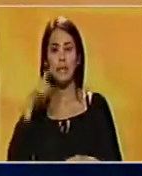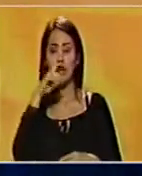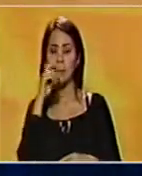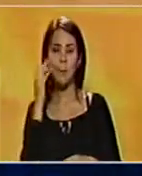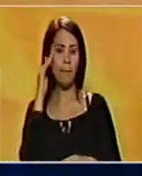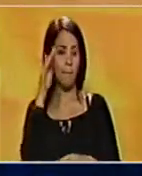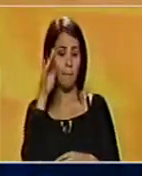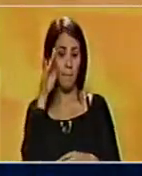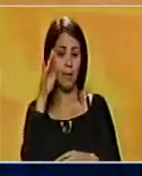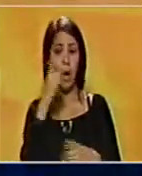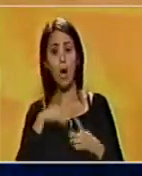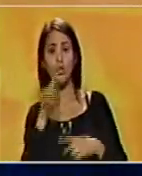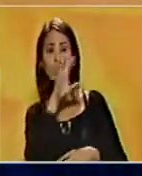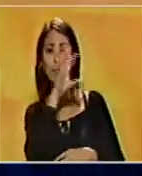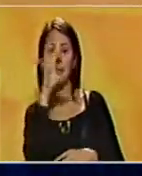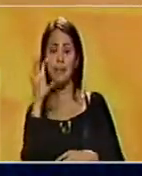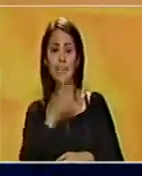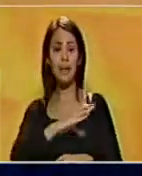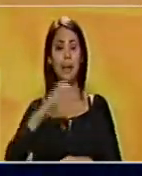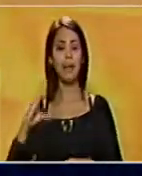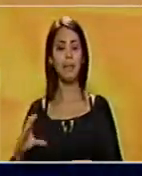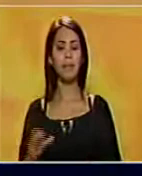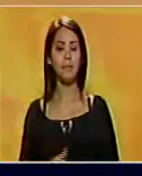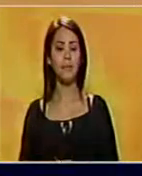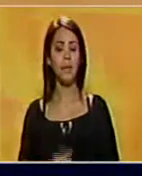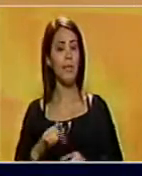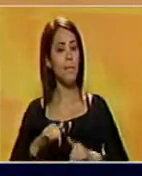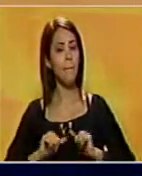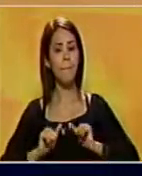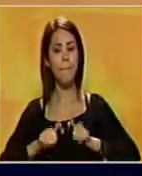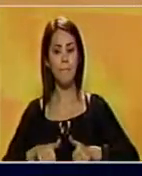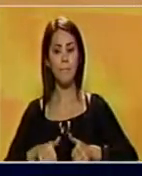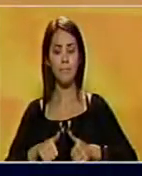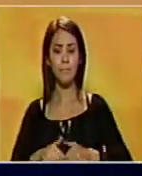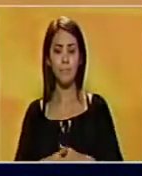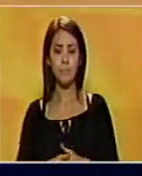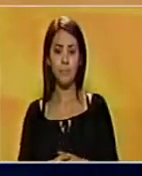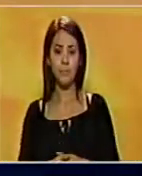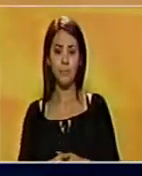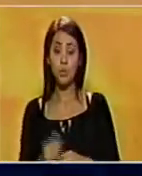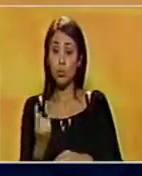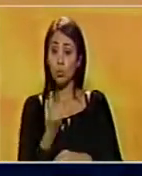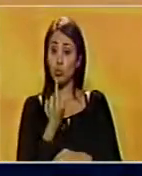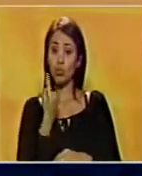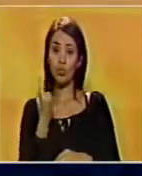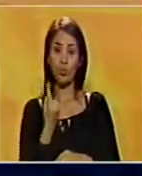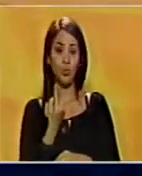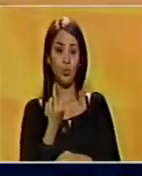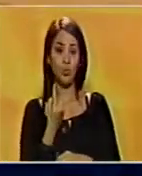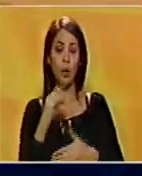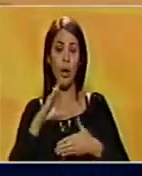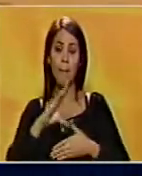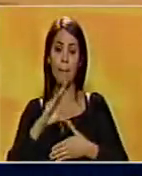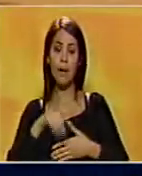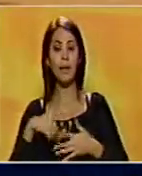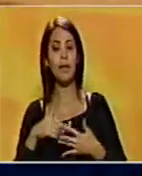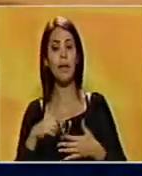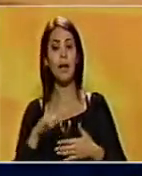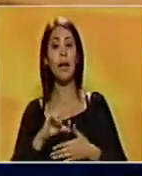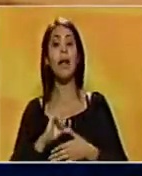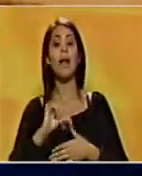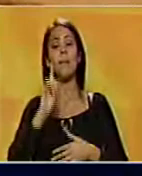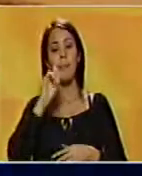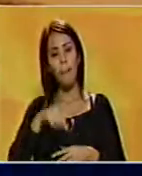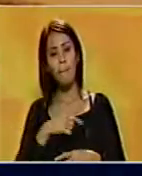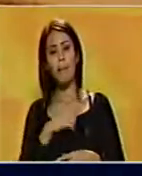hacia nuestros vecinos del Caribe, ha lanzado esta iniciativa para no solo América Latina, no solo Venezuela,